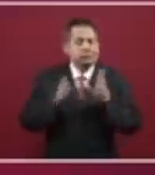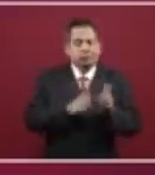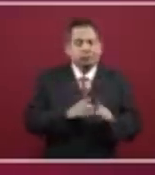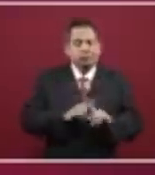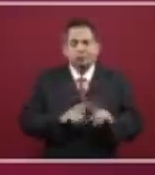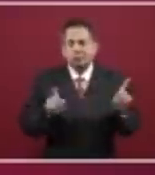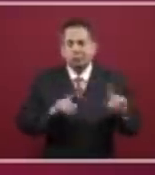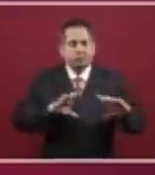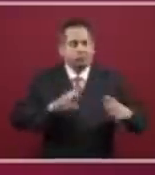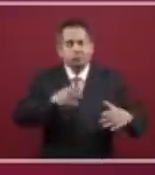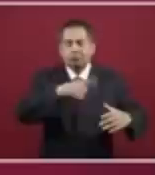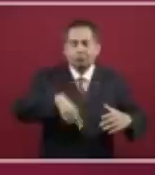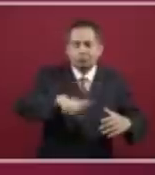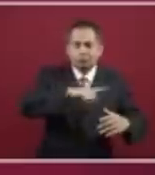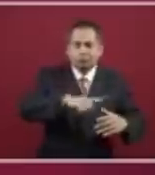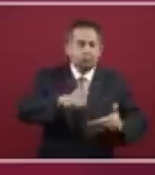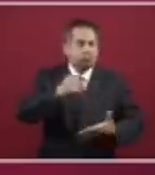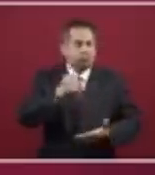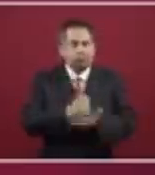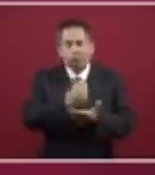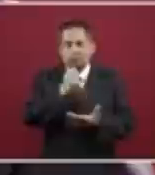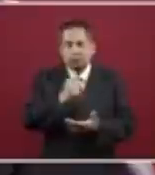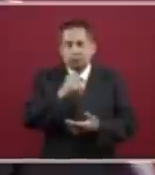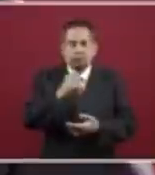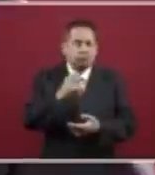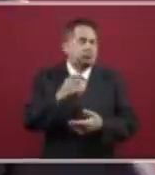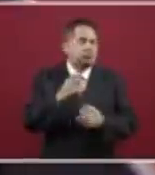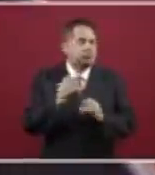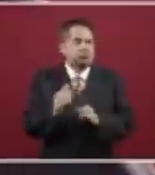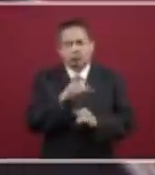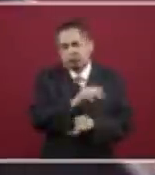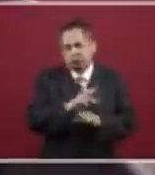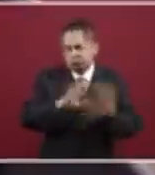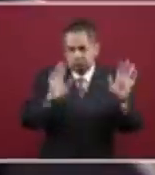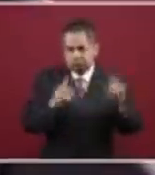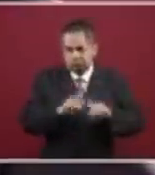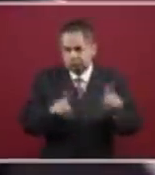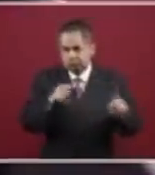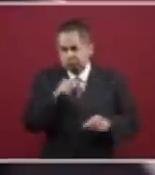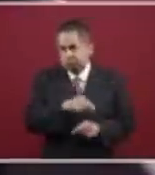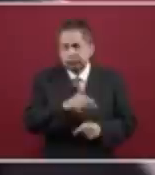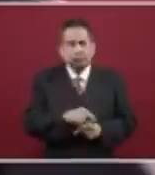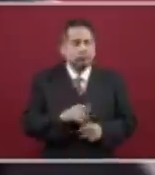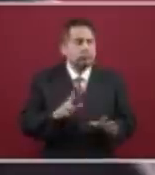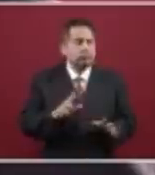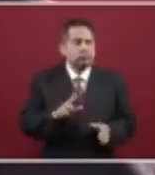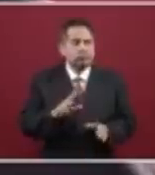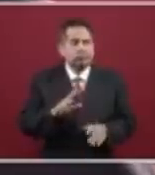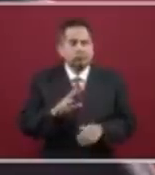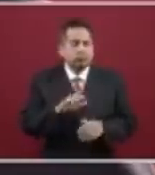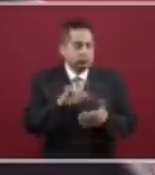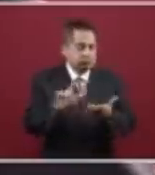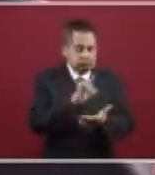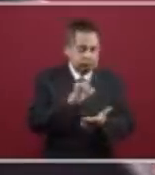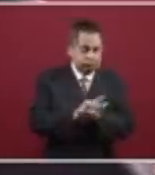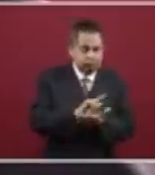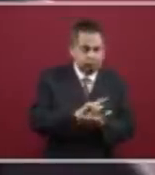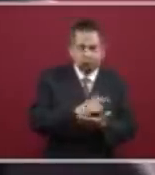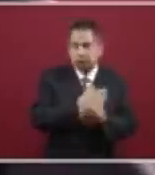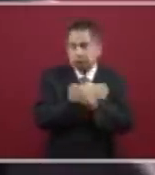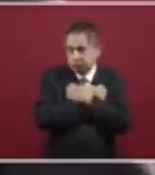es la aprobación o no aprobación de la reforma